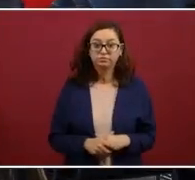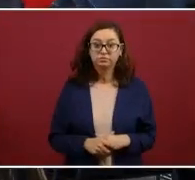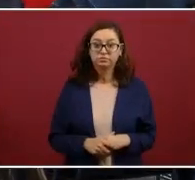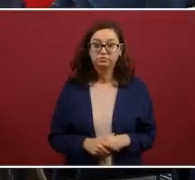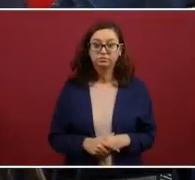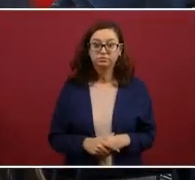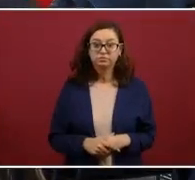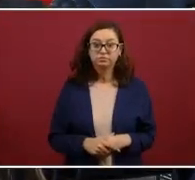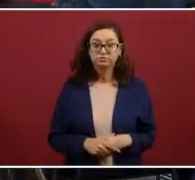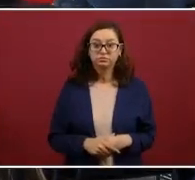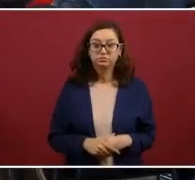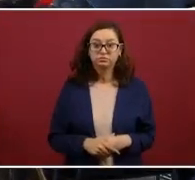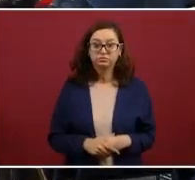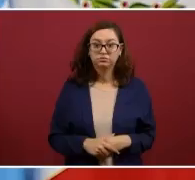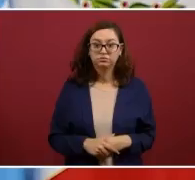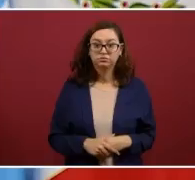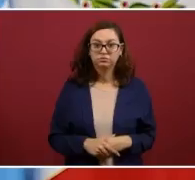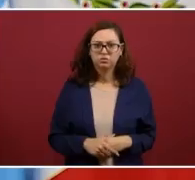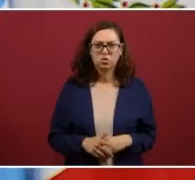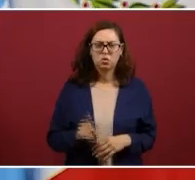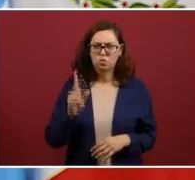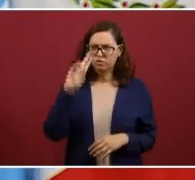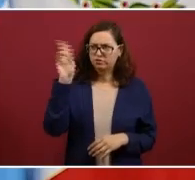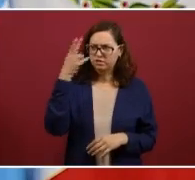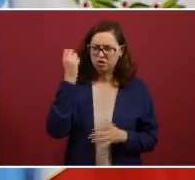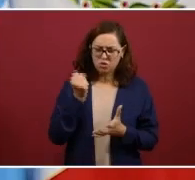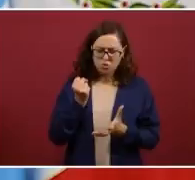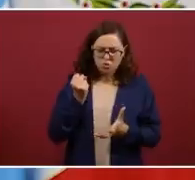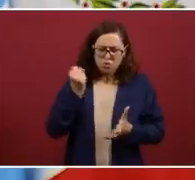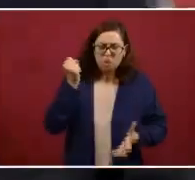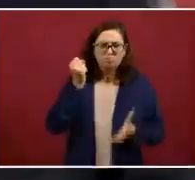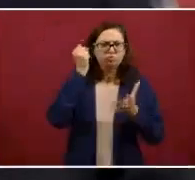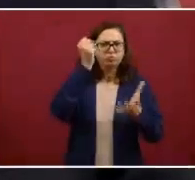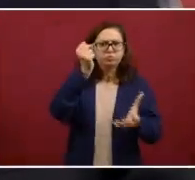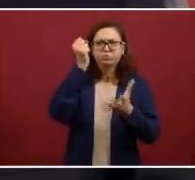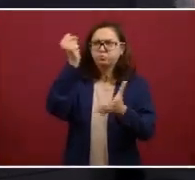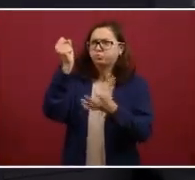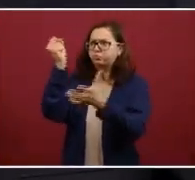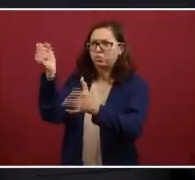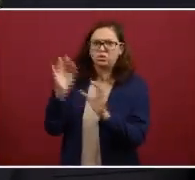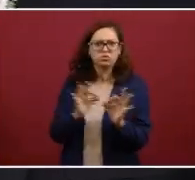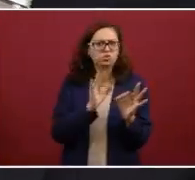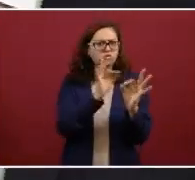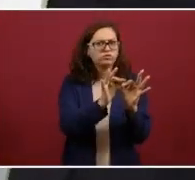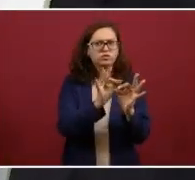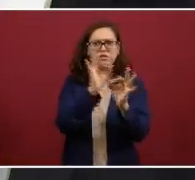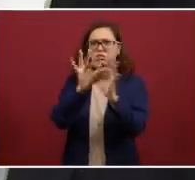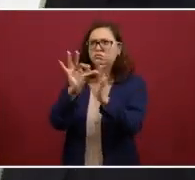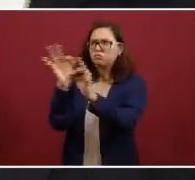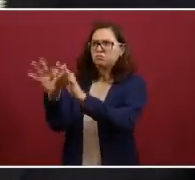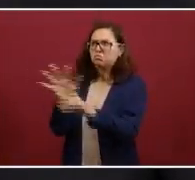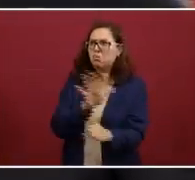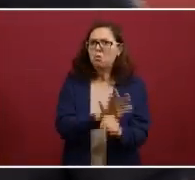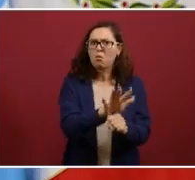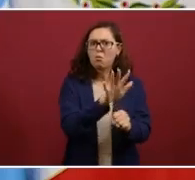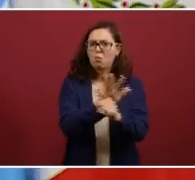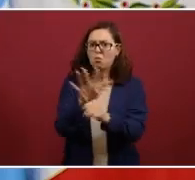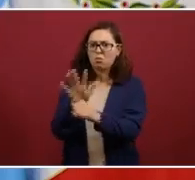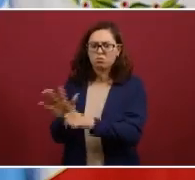aumentar el presupuesto para las universidades y lo cumplimos. ¿Se acuerdan ustedes que al principio